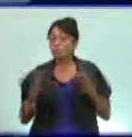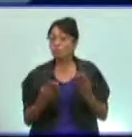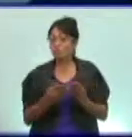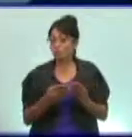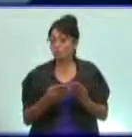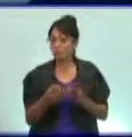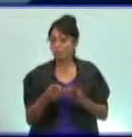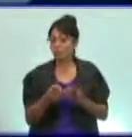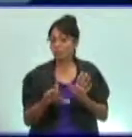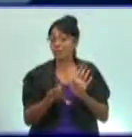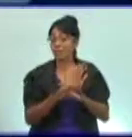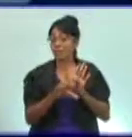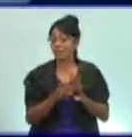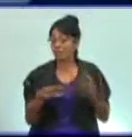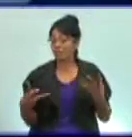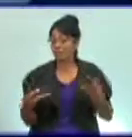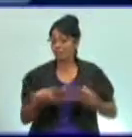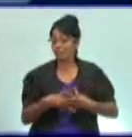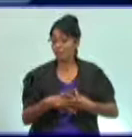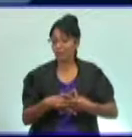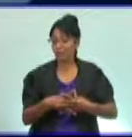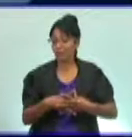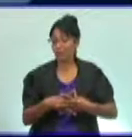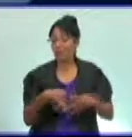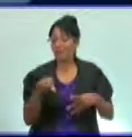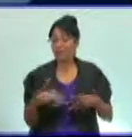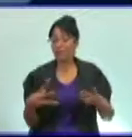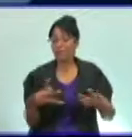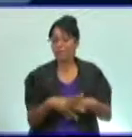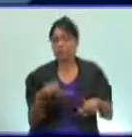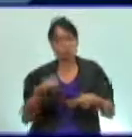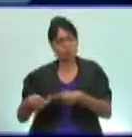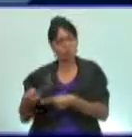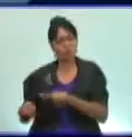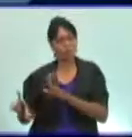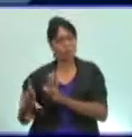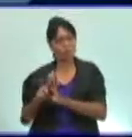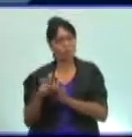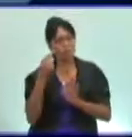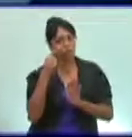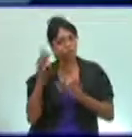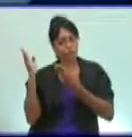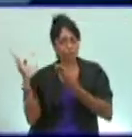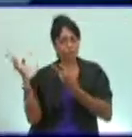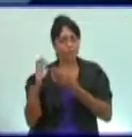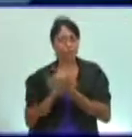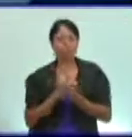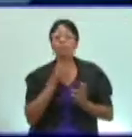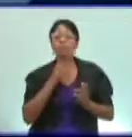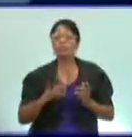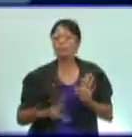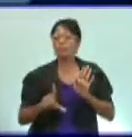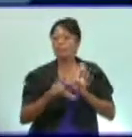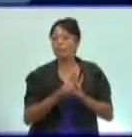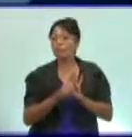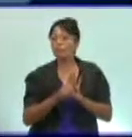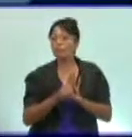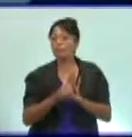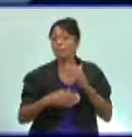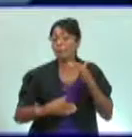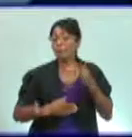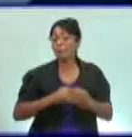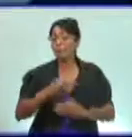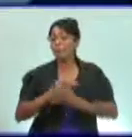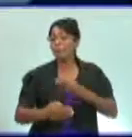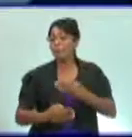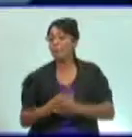relacionadas entre sí y van a seguir relacionándose con otras leyes que vamos a ir viendo en pantalla. Por ejemplo, la ley del proceso circulatorio o